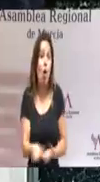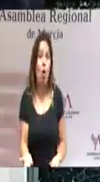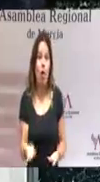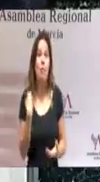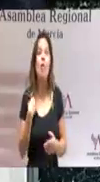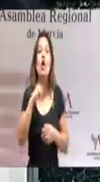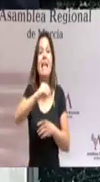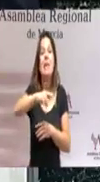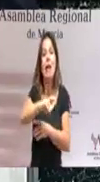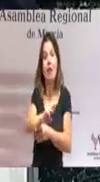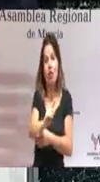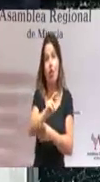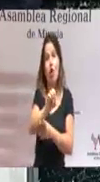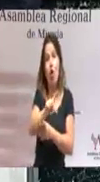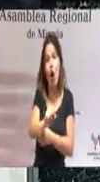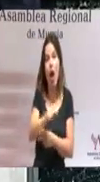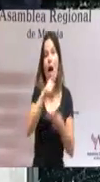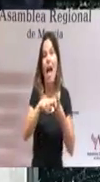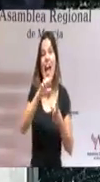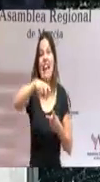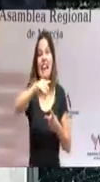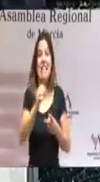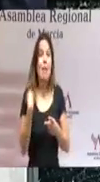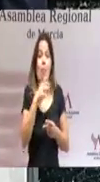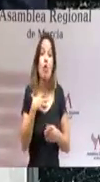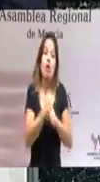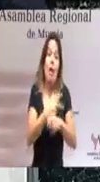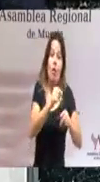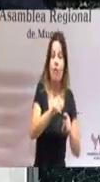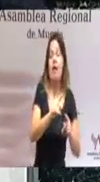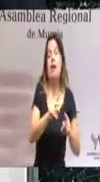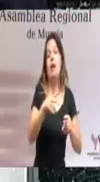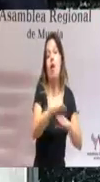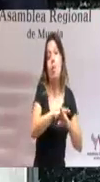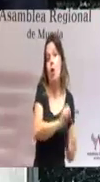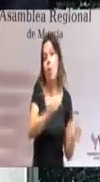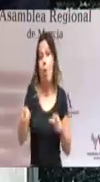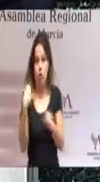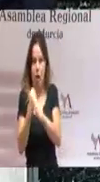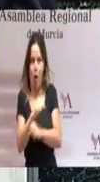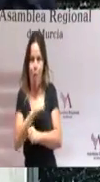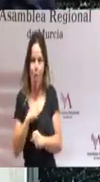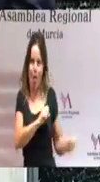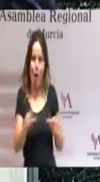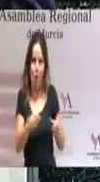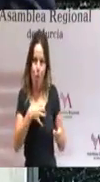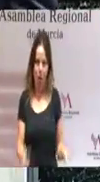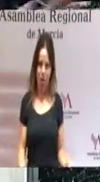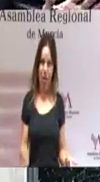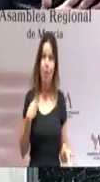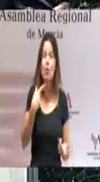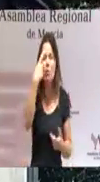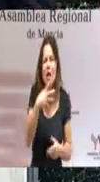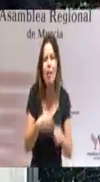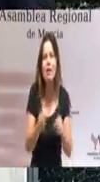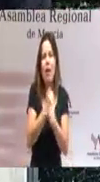es Iberdrola, es Endesa. Dígalo usted. Son las puertas giratorias, señor presidente. ¿Sabe usted cuántos empleos se podrían crear con energía fotovoltaica solamente